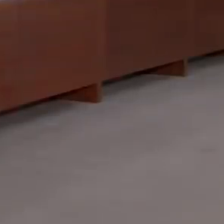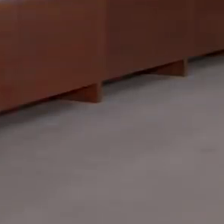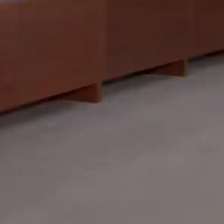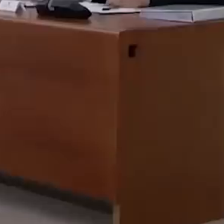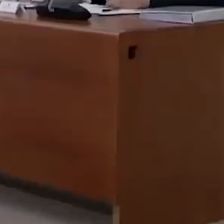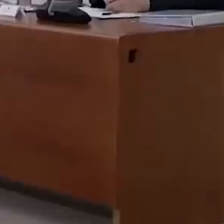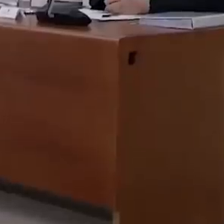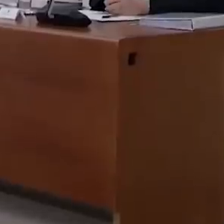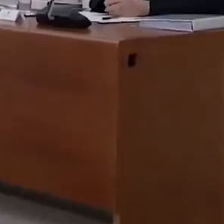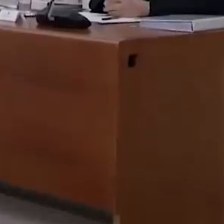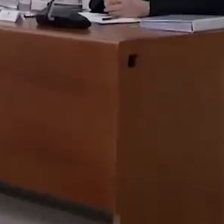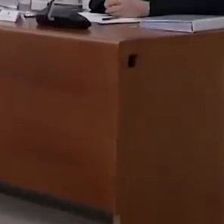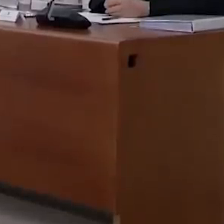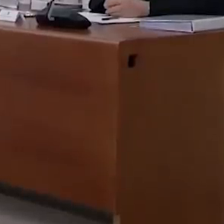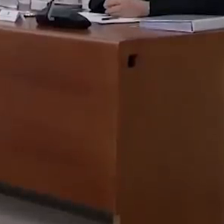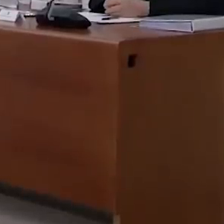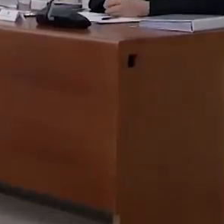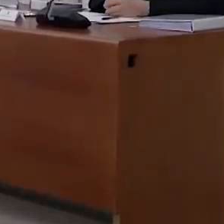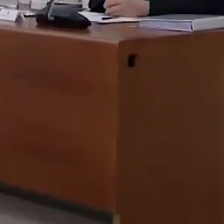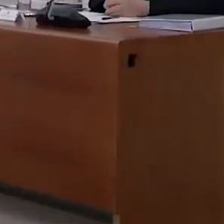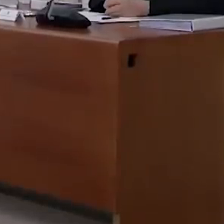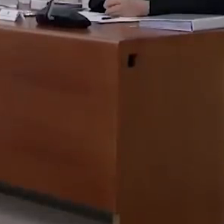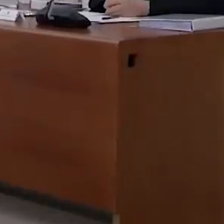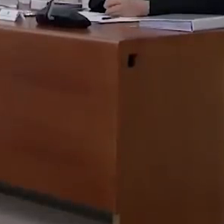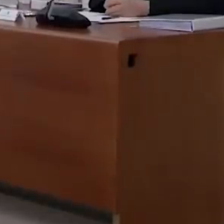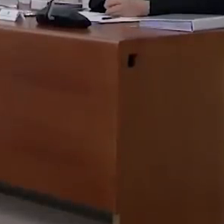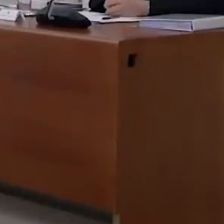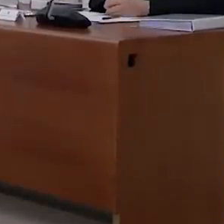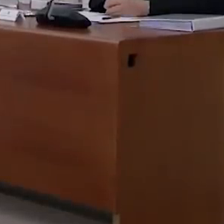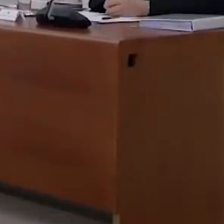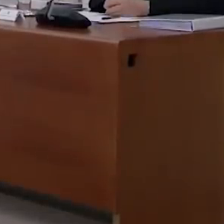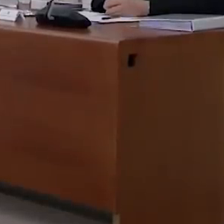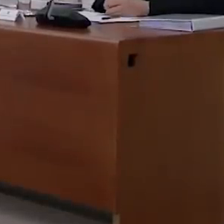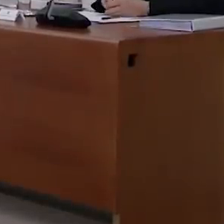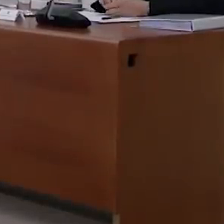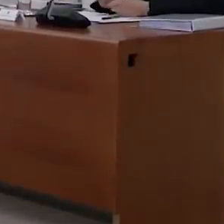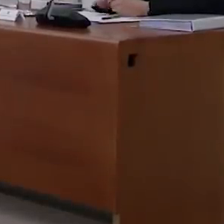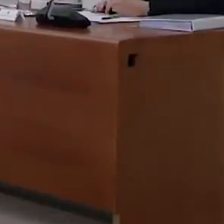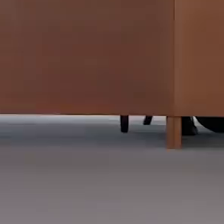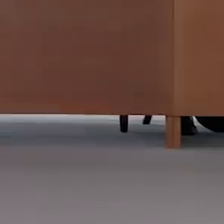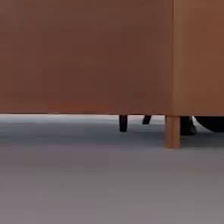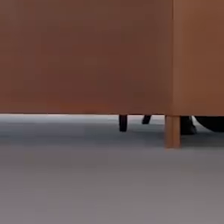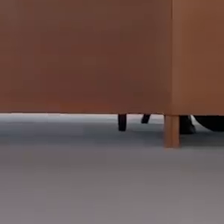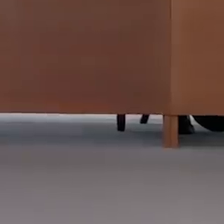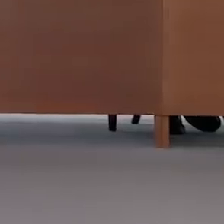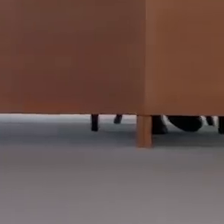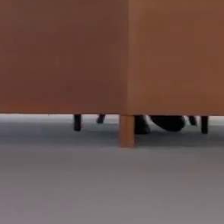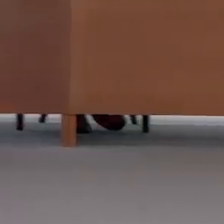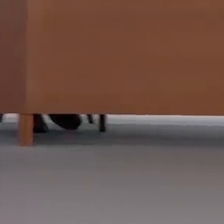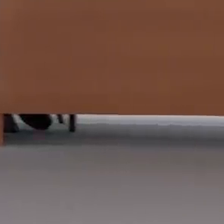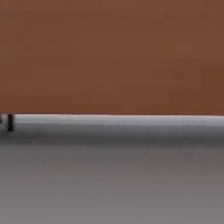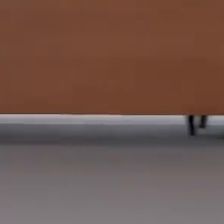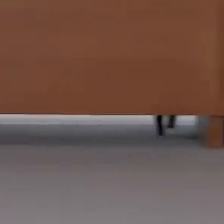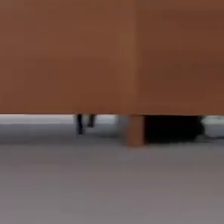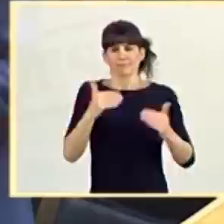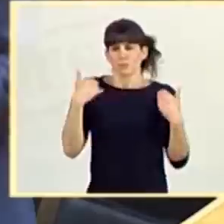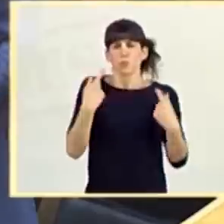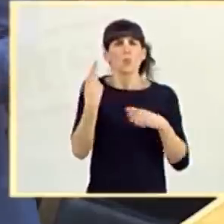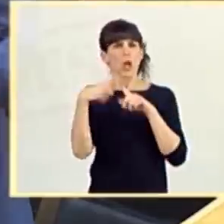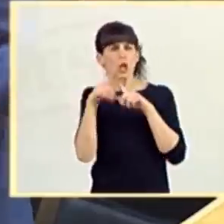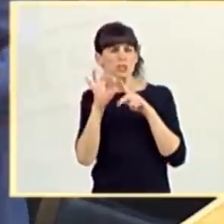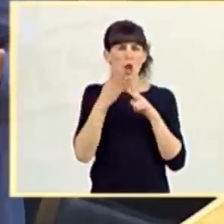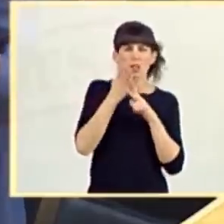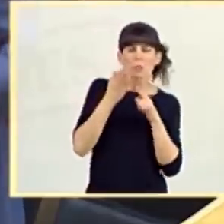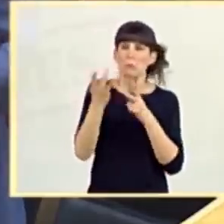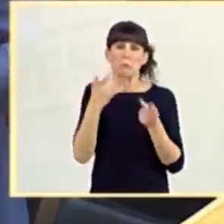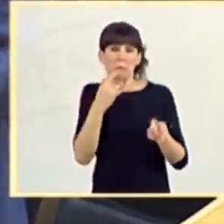le van están haciendo mucho daño españa le van a hacer mucho daño españa el problema o el punto es que como esto